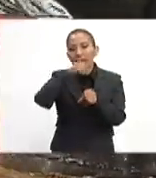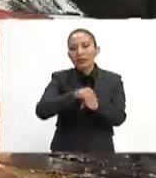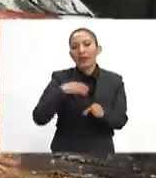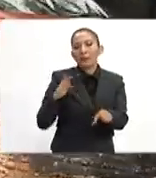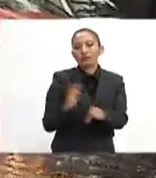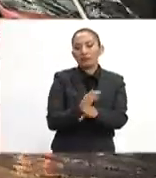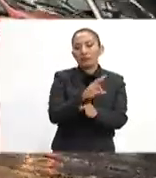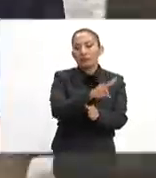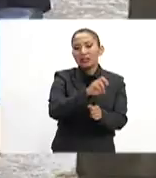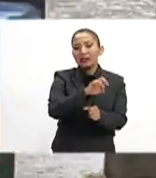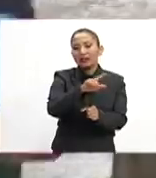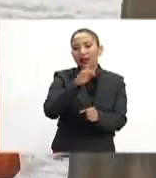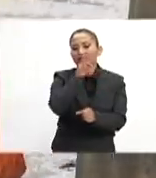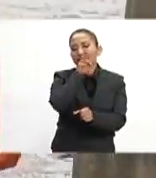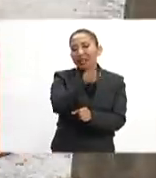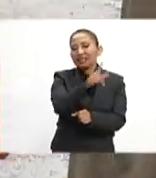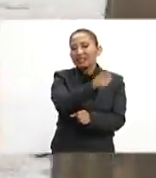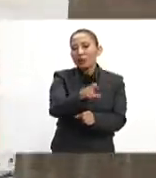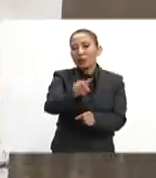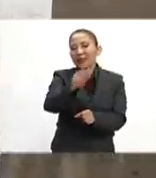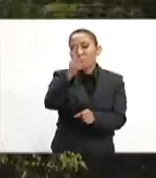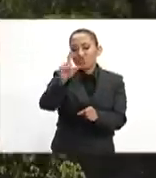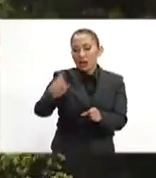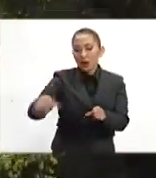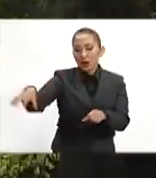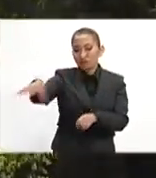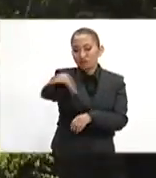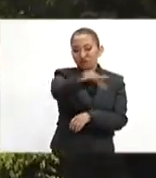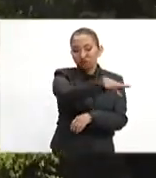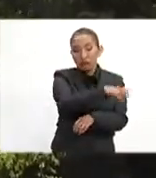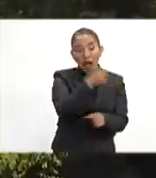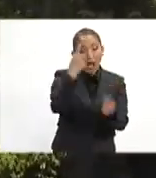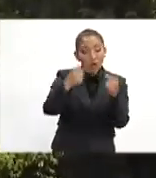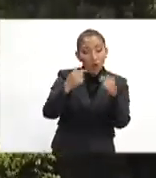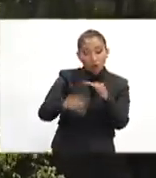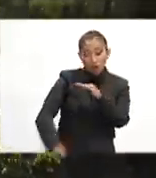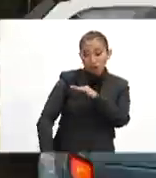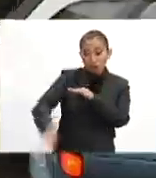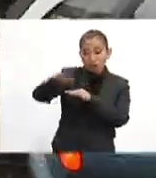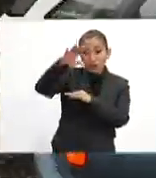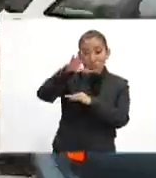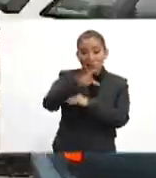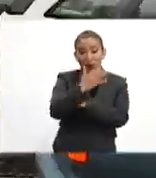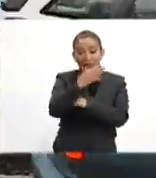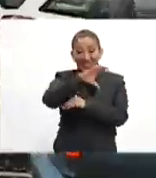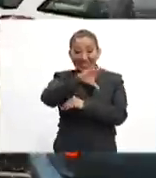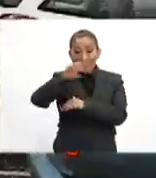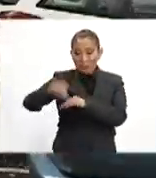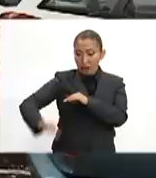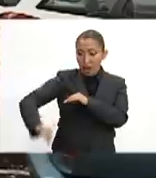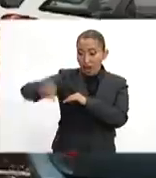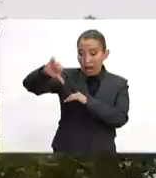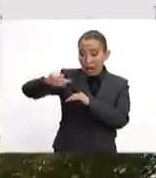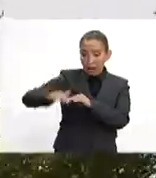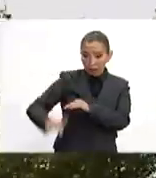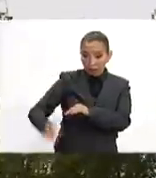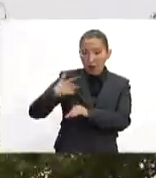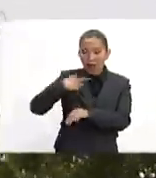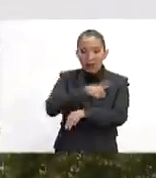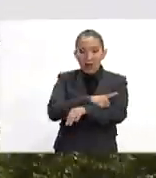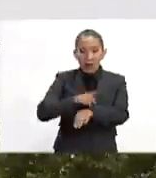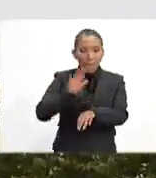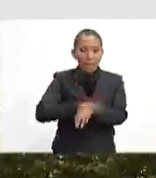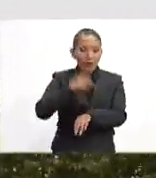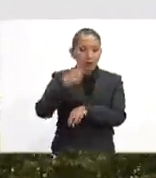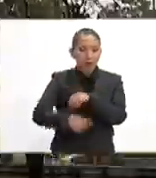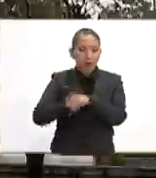de Protección Civil reportó 142 encharcamientos, algunos llegando hasta los 50 centímetros de altura. Las delegaciones